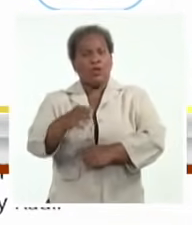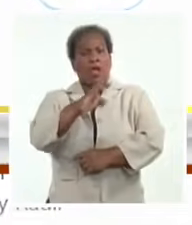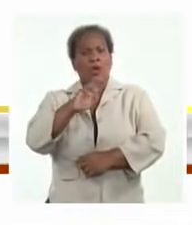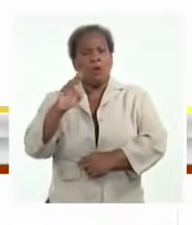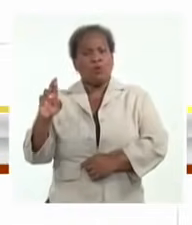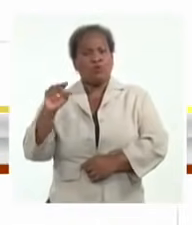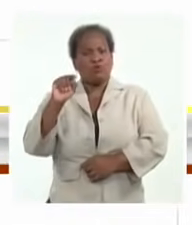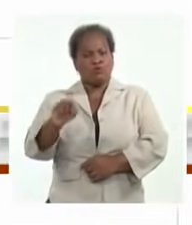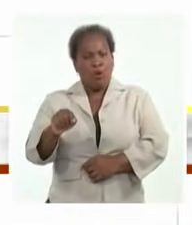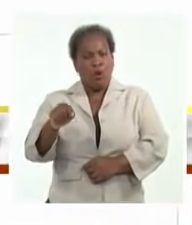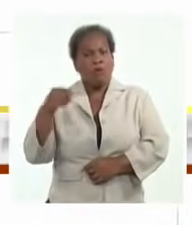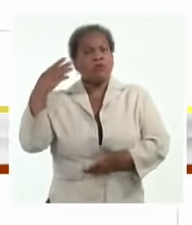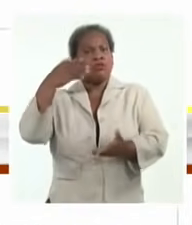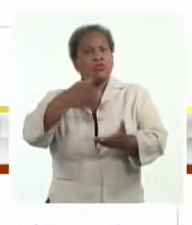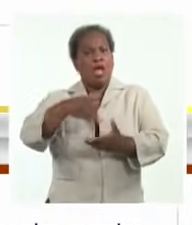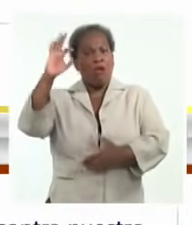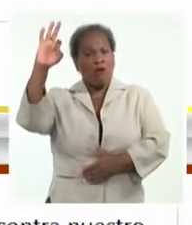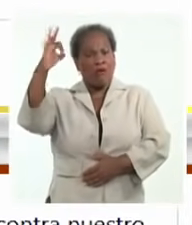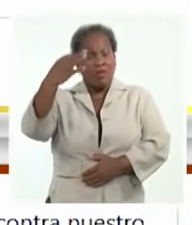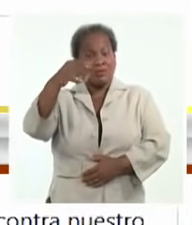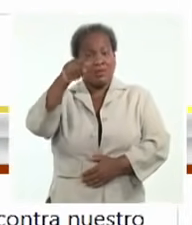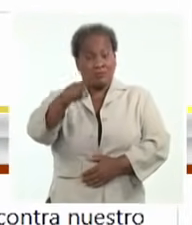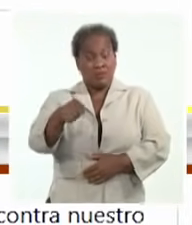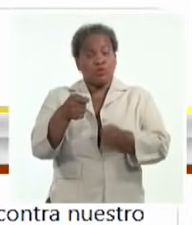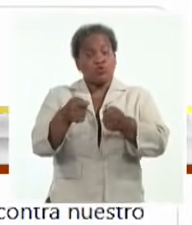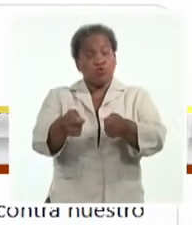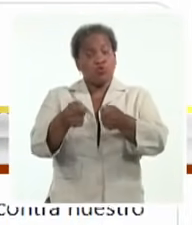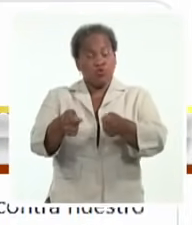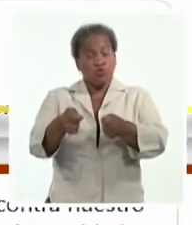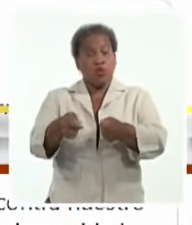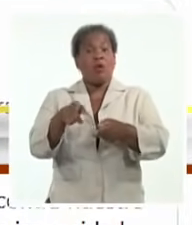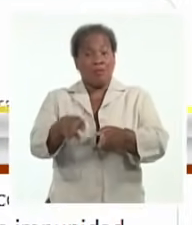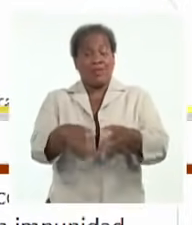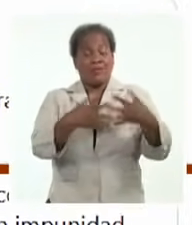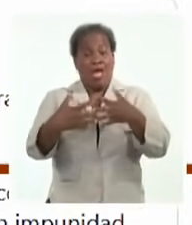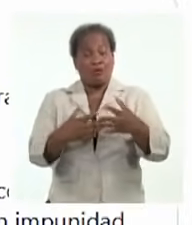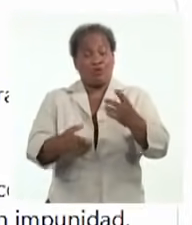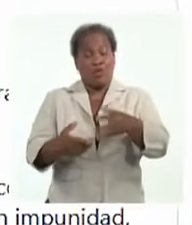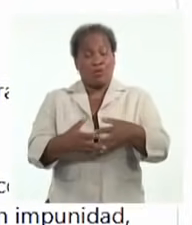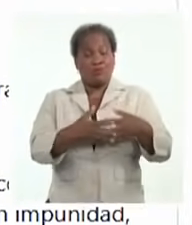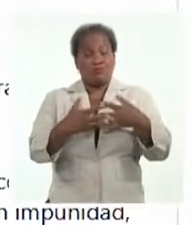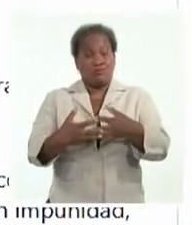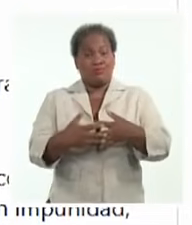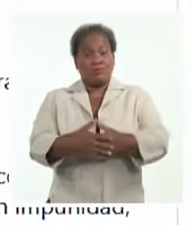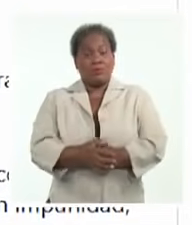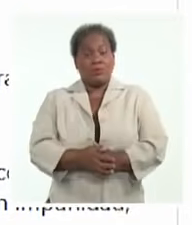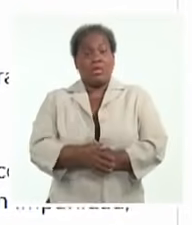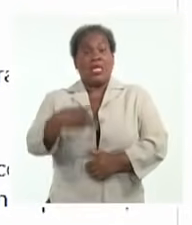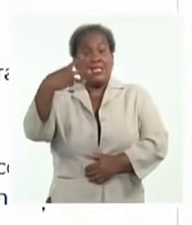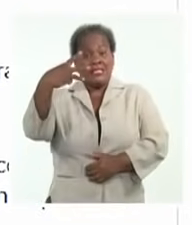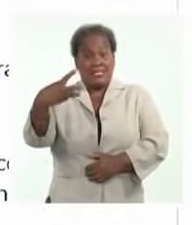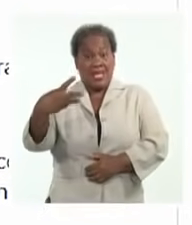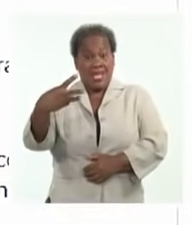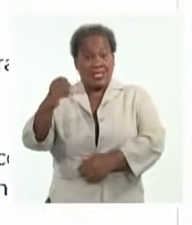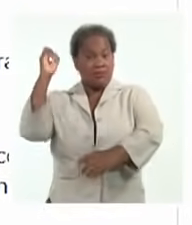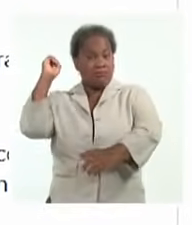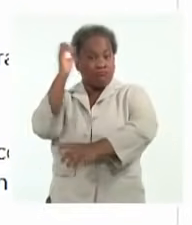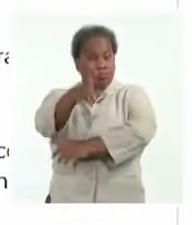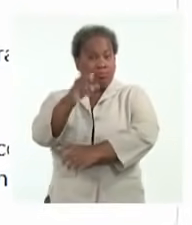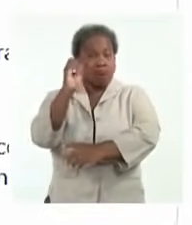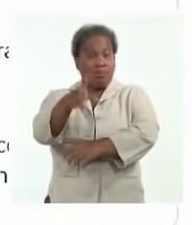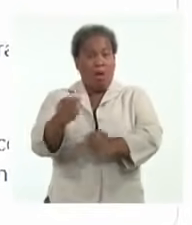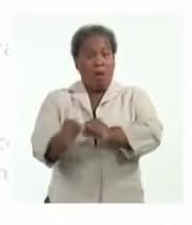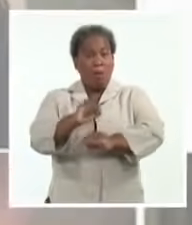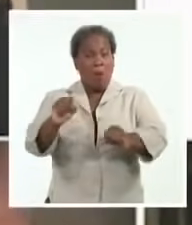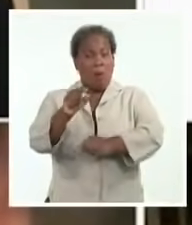el aliento de las campañas anticubanas generadas en Washington. La víspera fueron lanzados 3 cócteles Molotov a la oficina en la